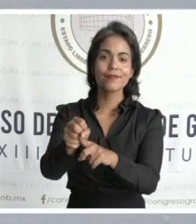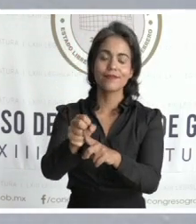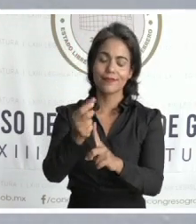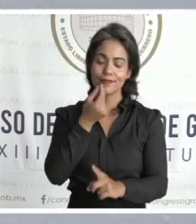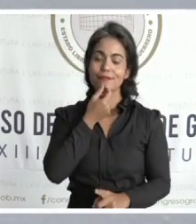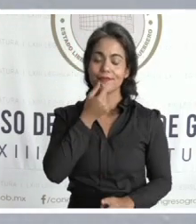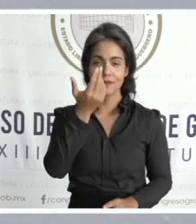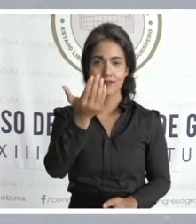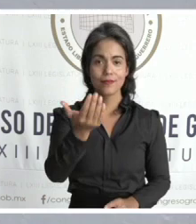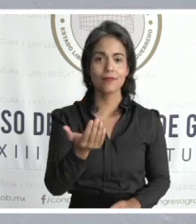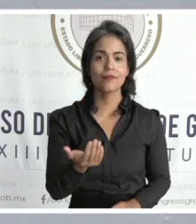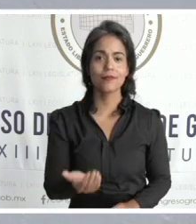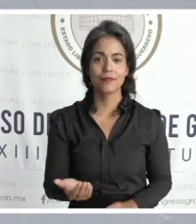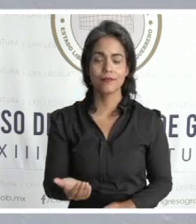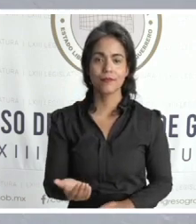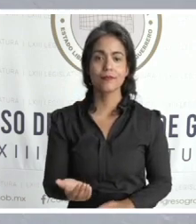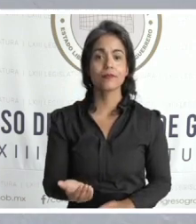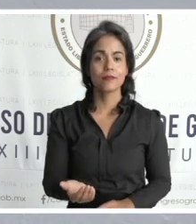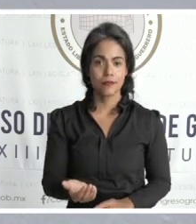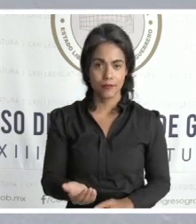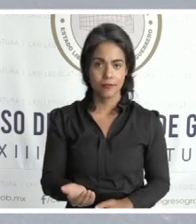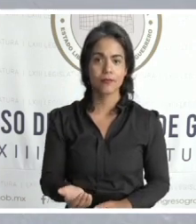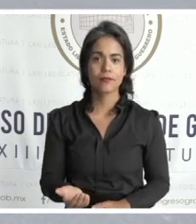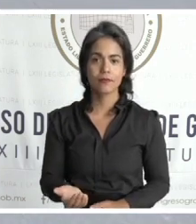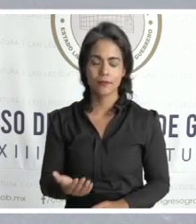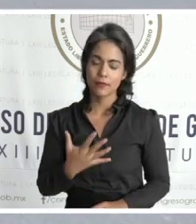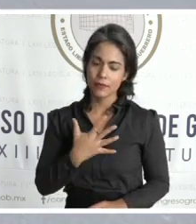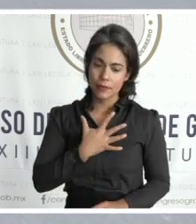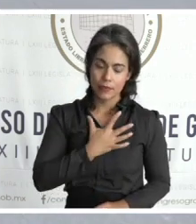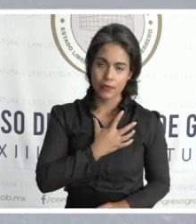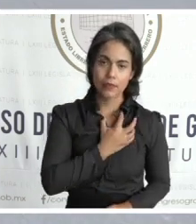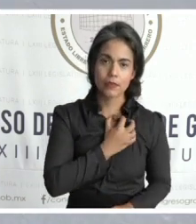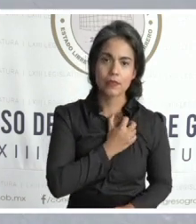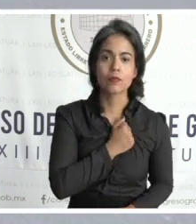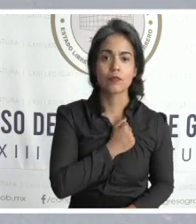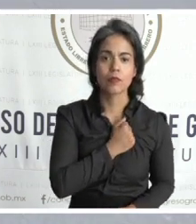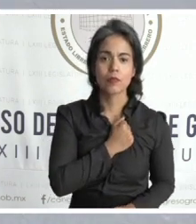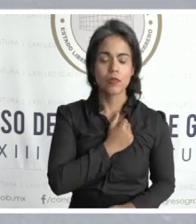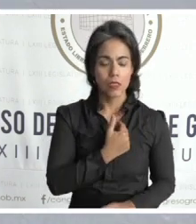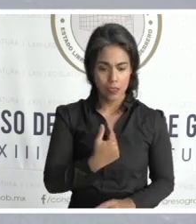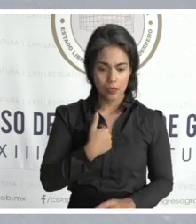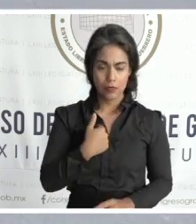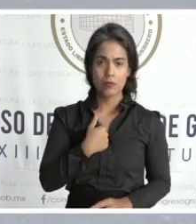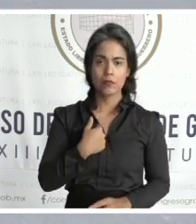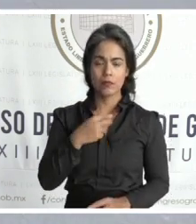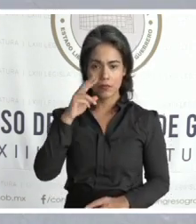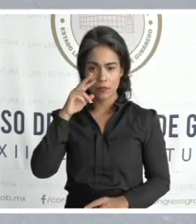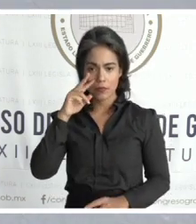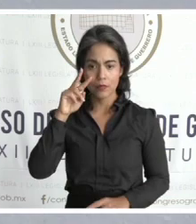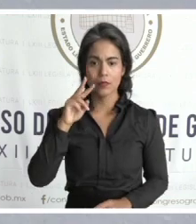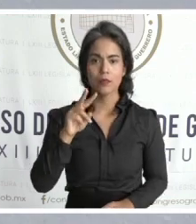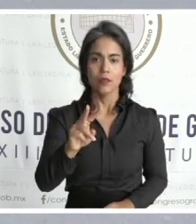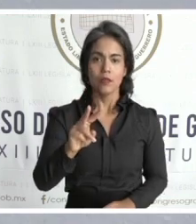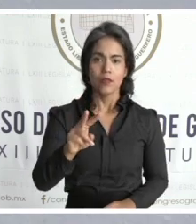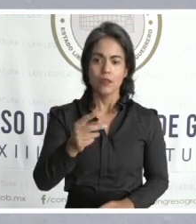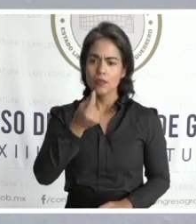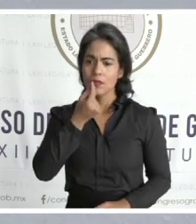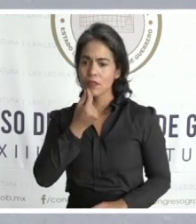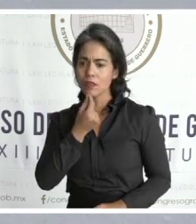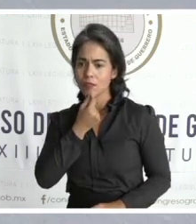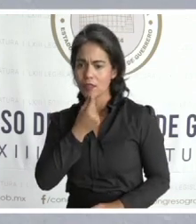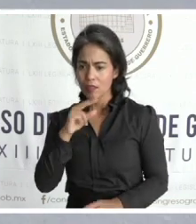Y duele como madre, como familiar, saber que esas ilusiones se ven